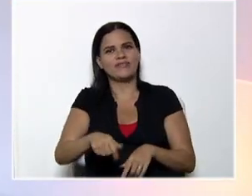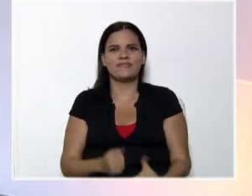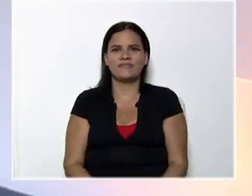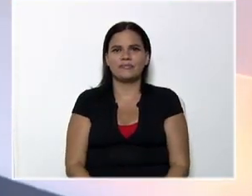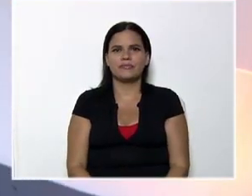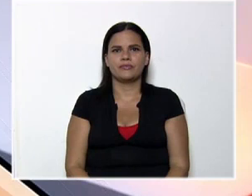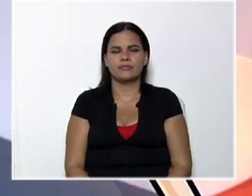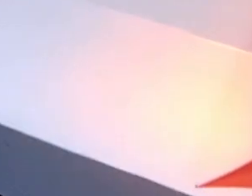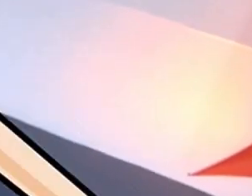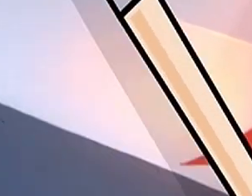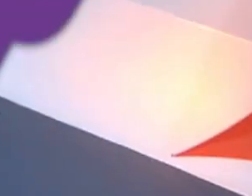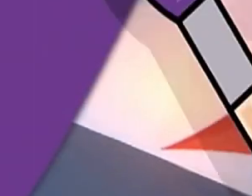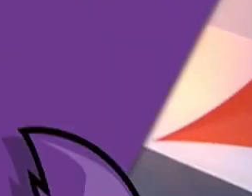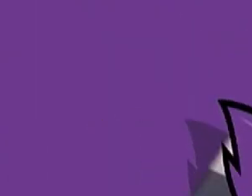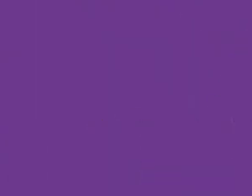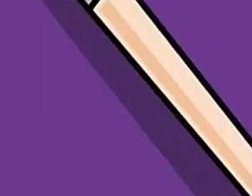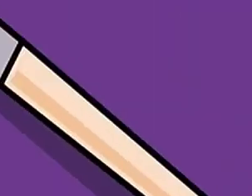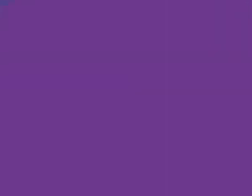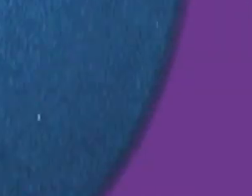hoy.